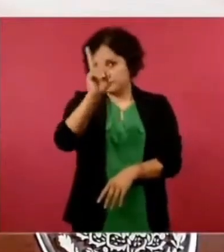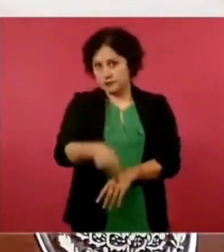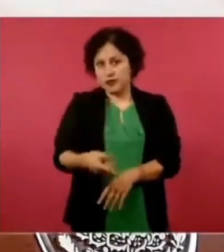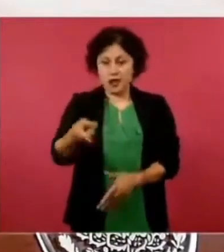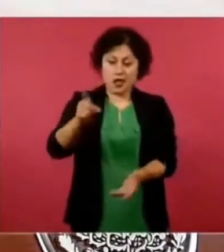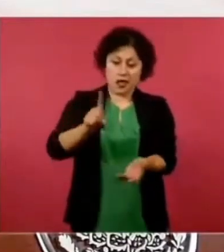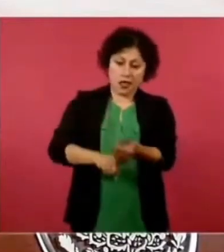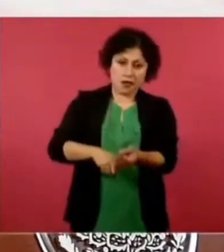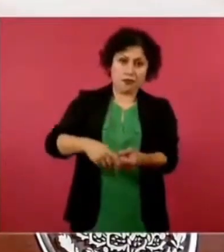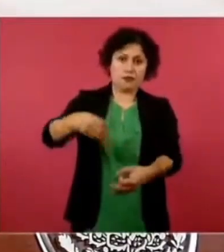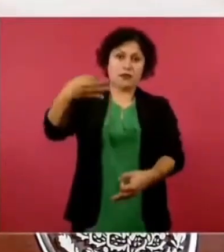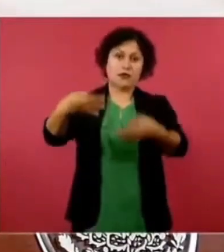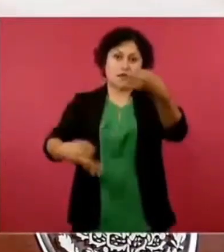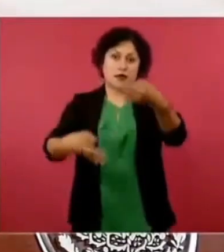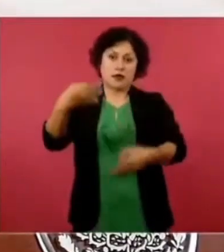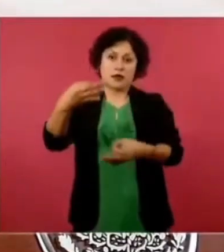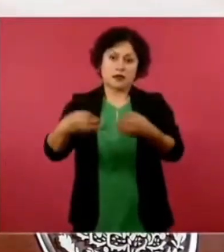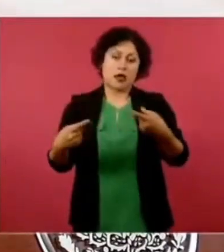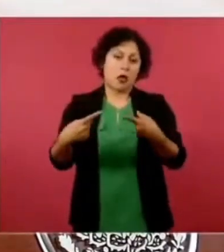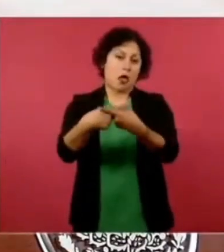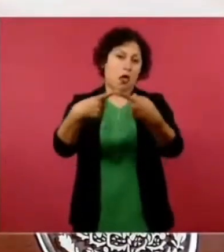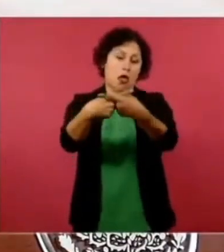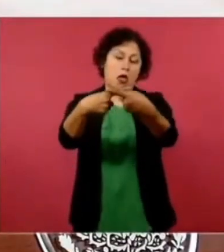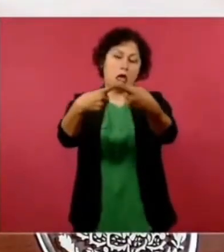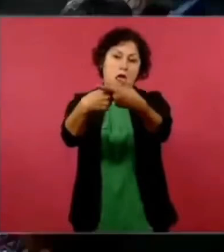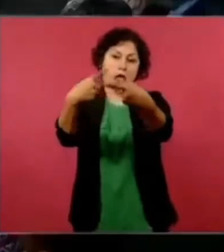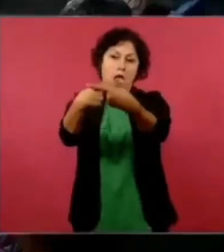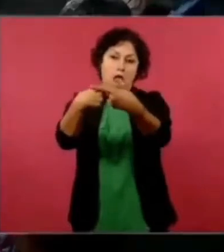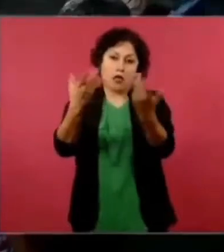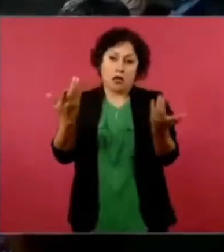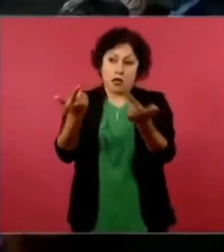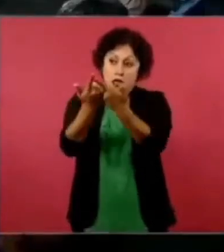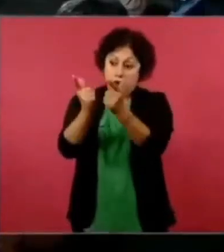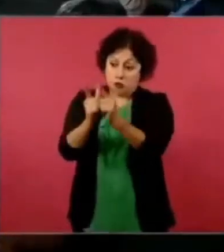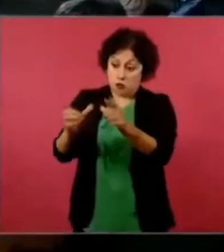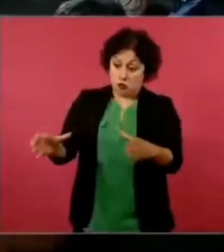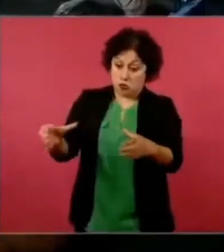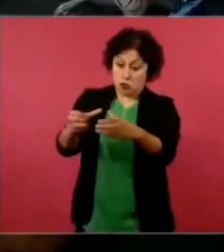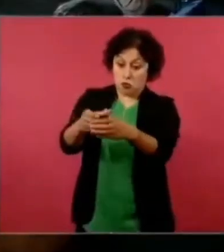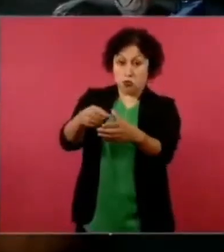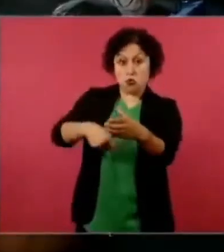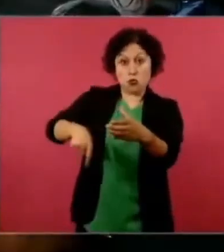Los supuestos defensores de derechos humanos, que no haya